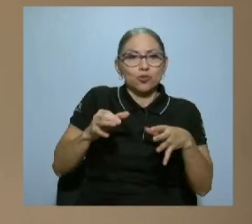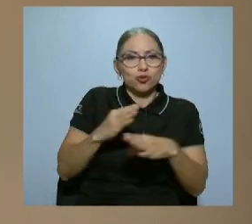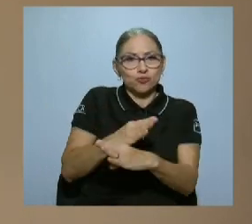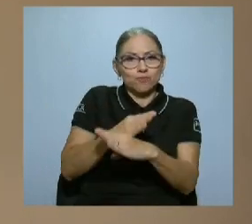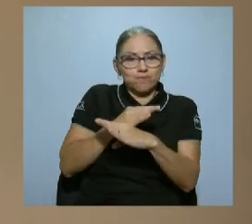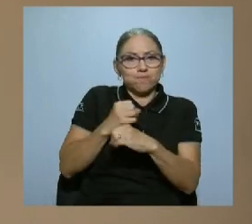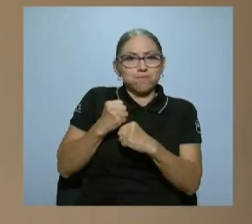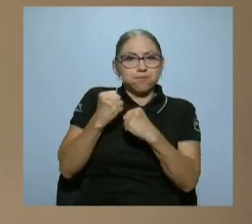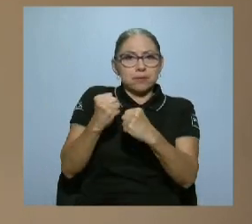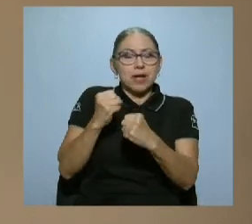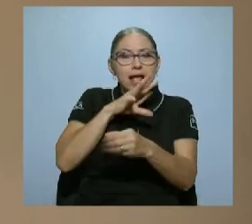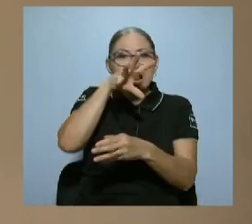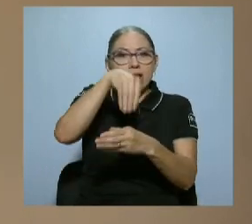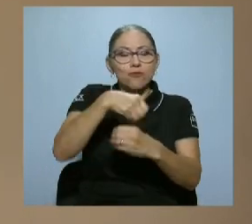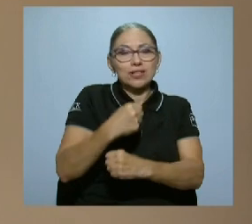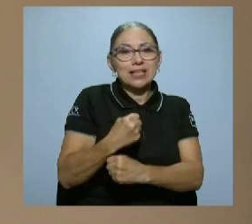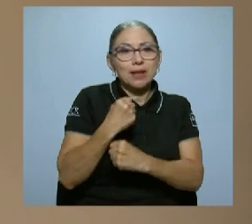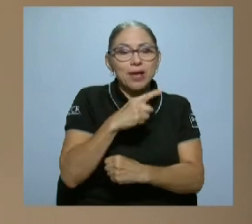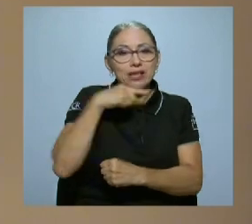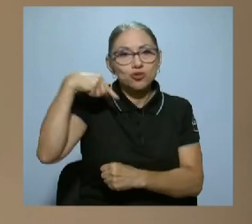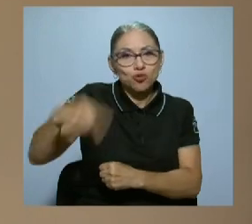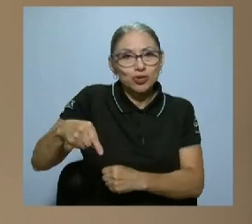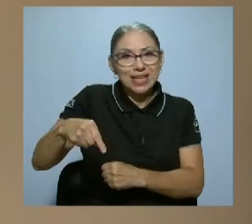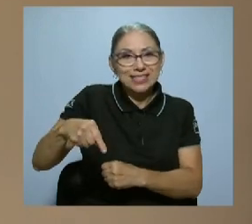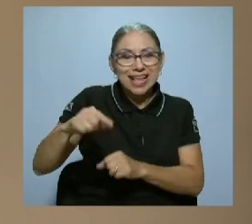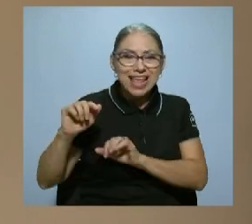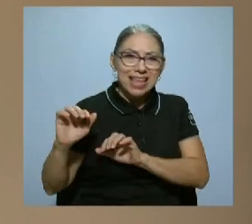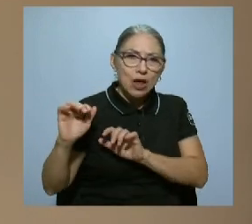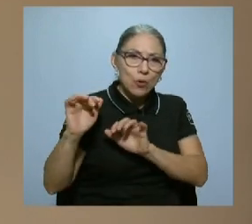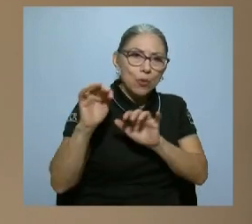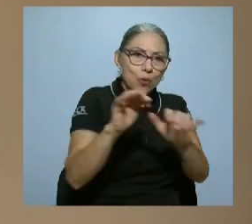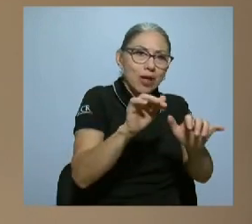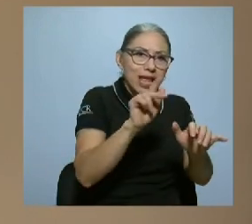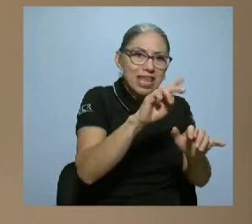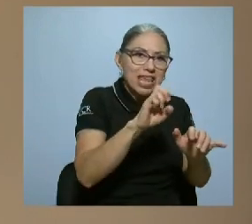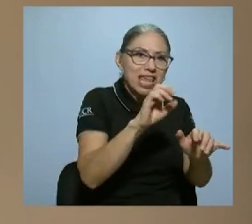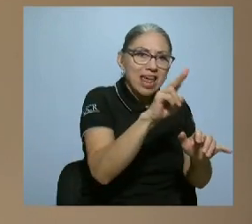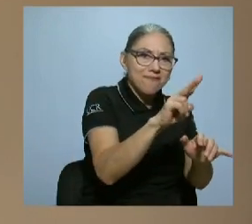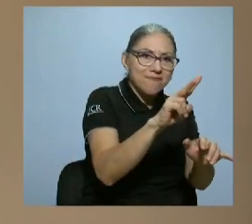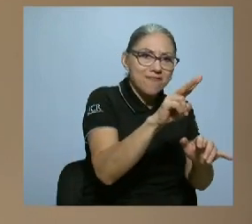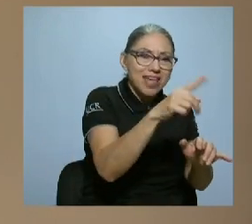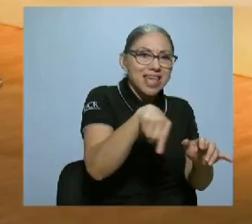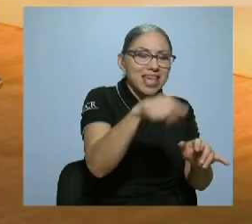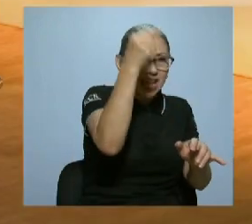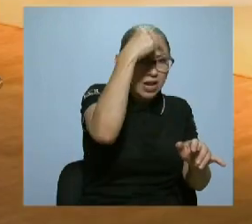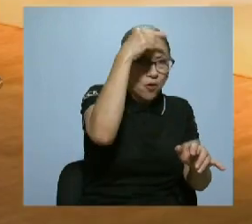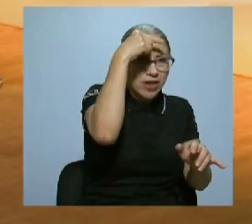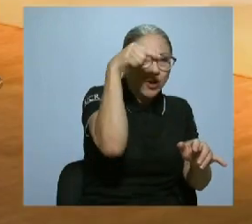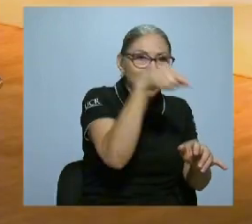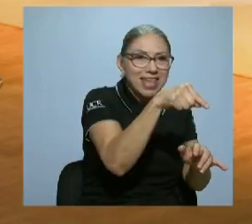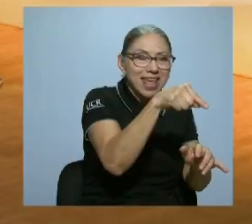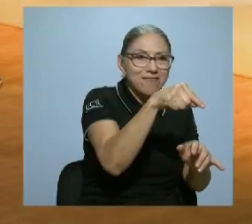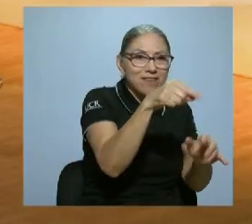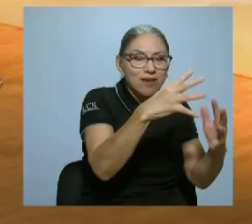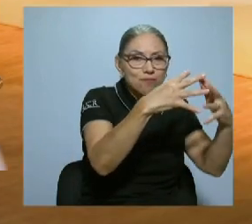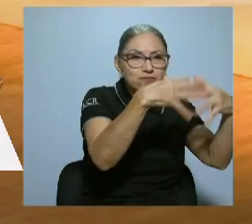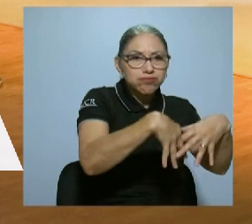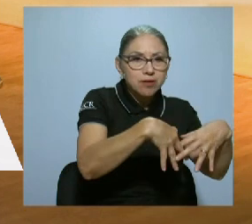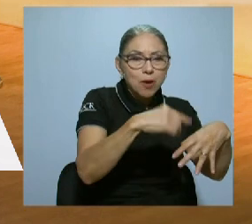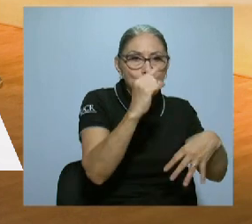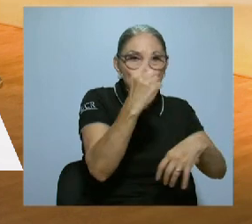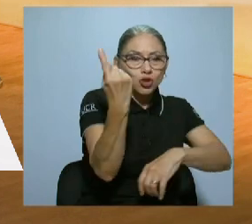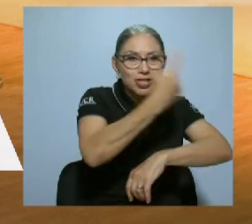Armadas rusas, que iban a llegar a Kiev y que el gobierno de Kiev se iba a caer en pocos días y ellos podían instalar